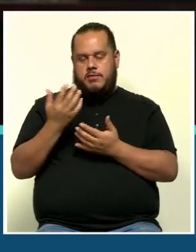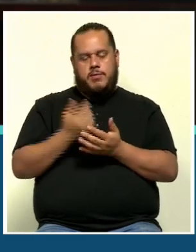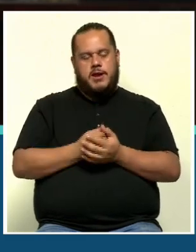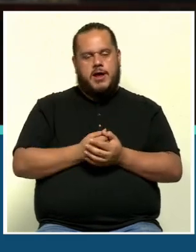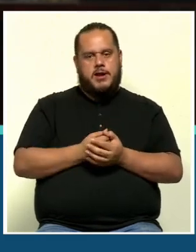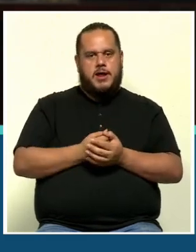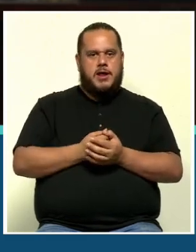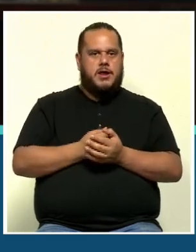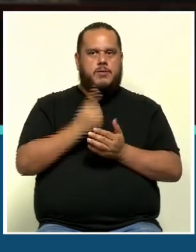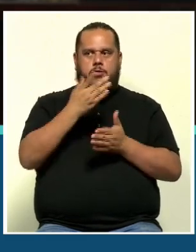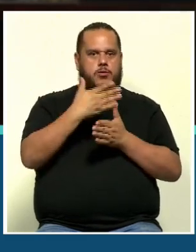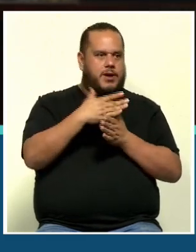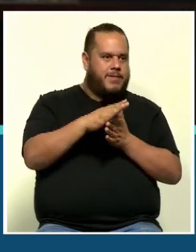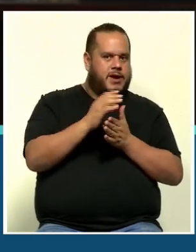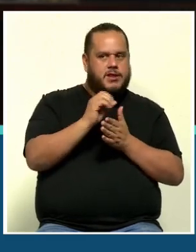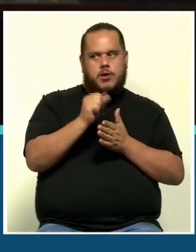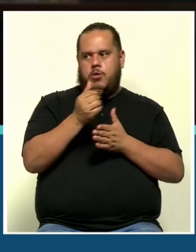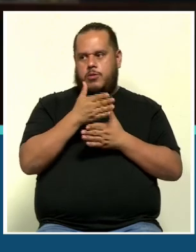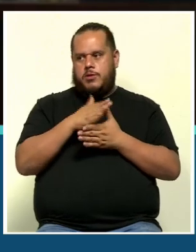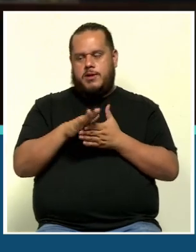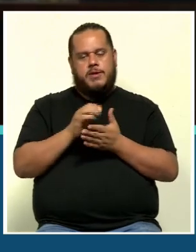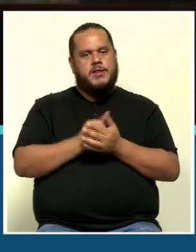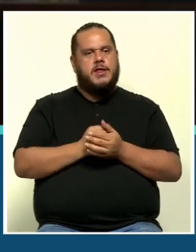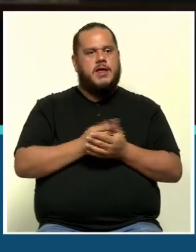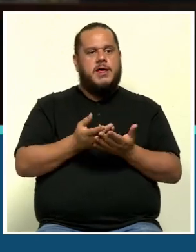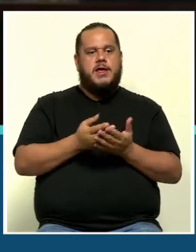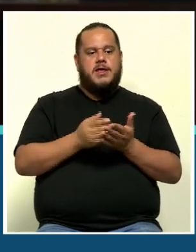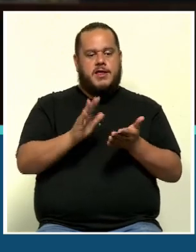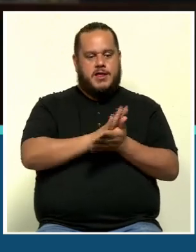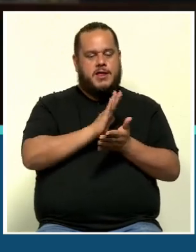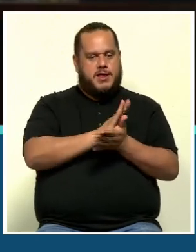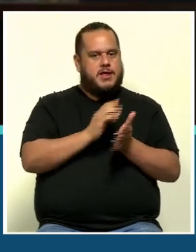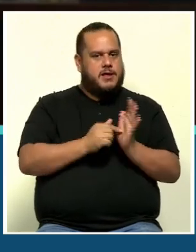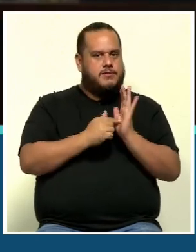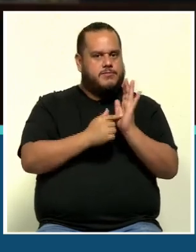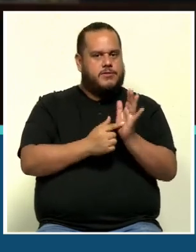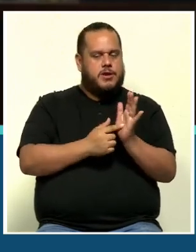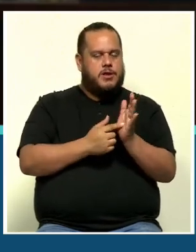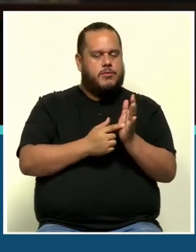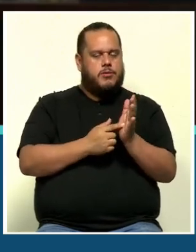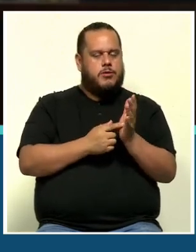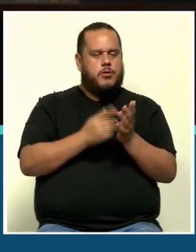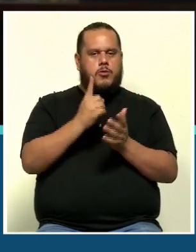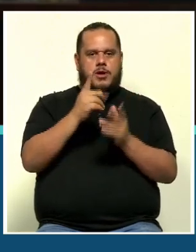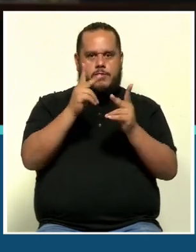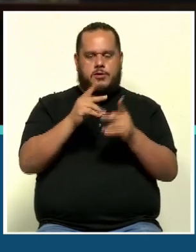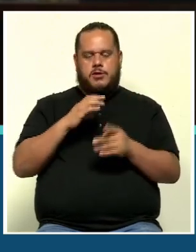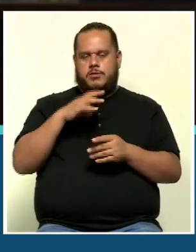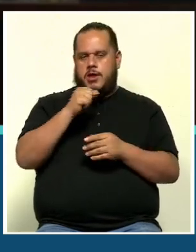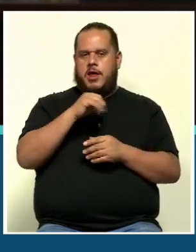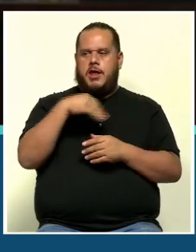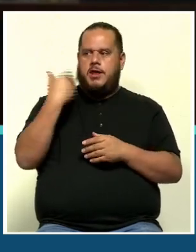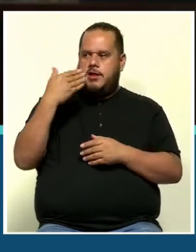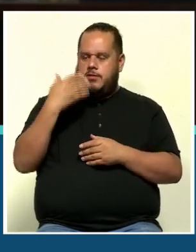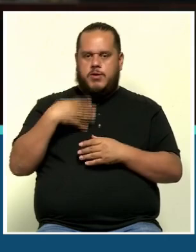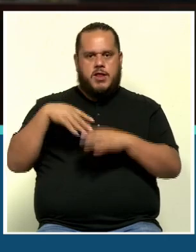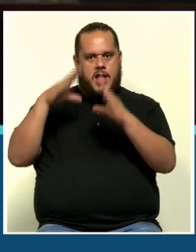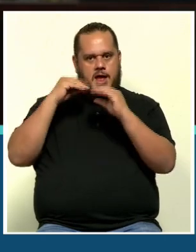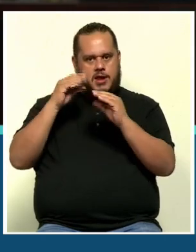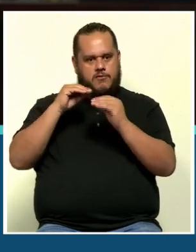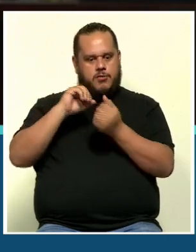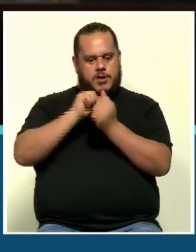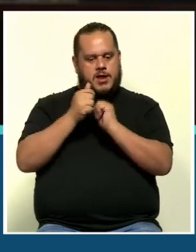ni por una parte ni por otra que el reporte de operación sospechosa y después el informe en que se convierte ese